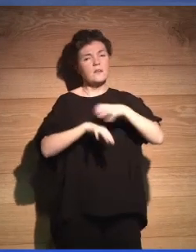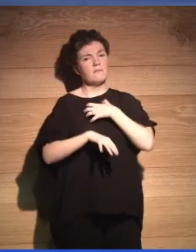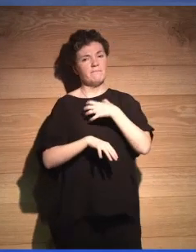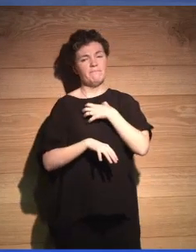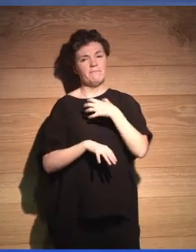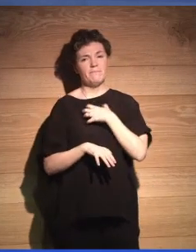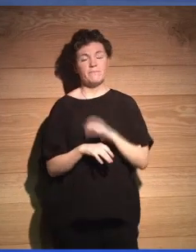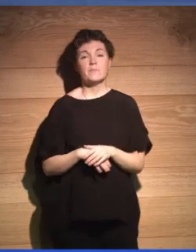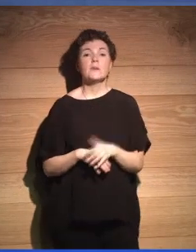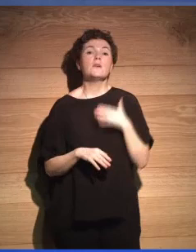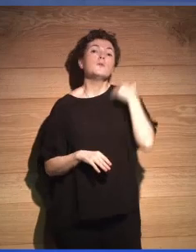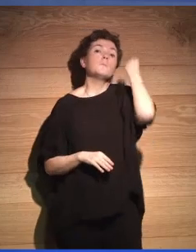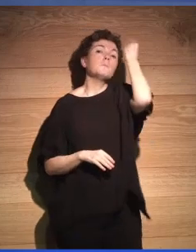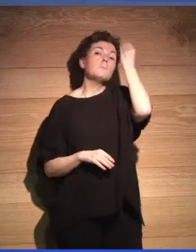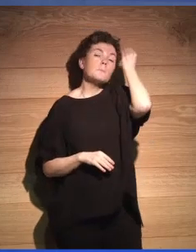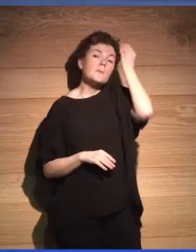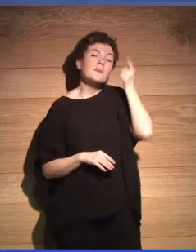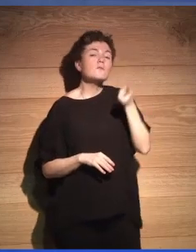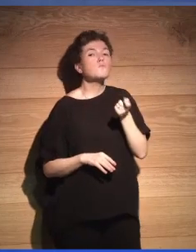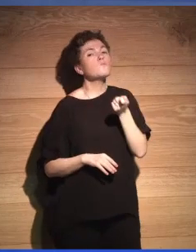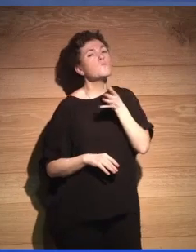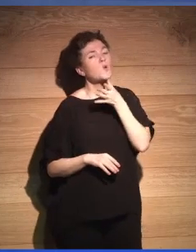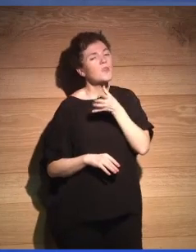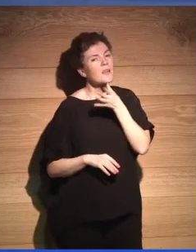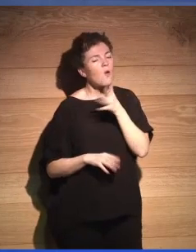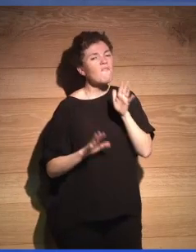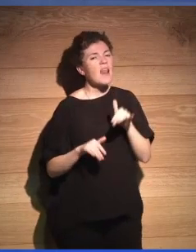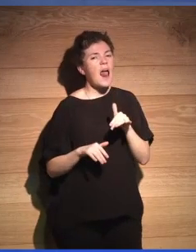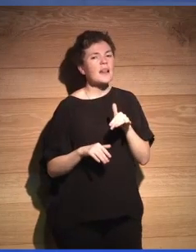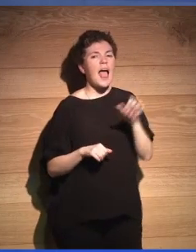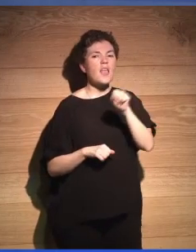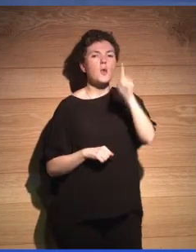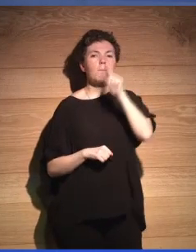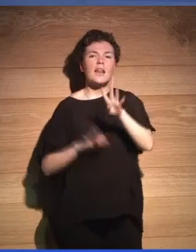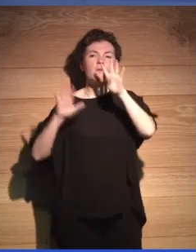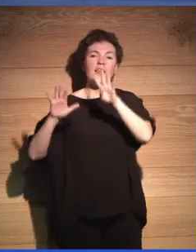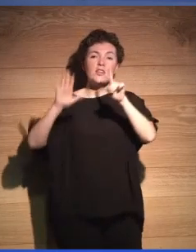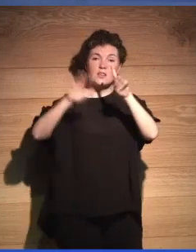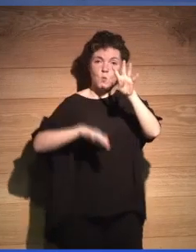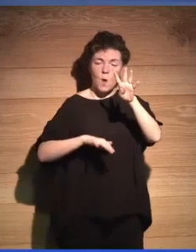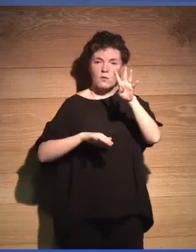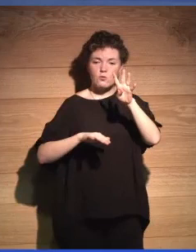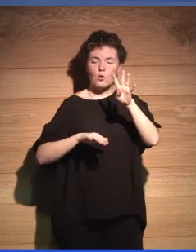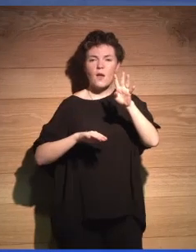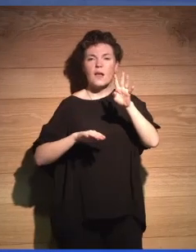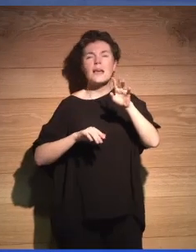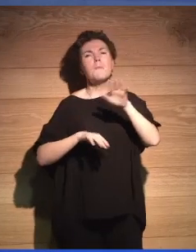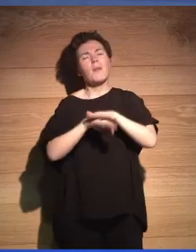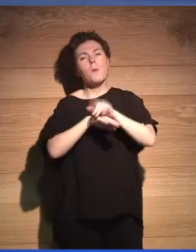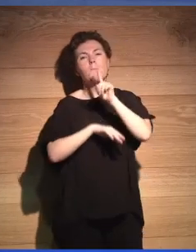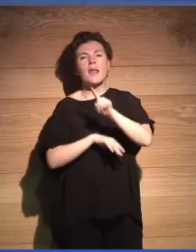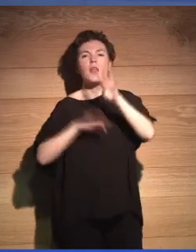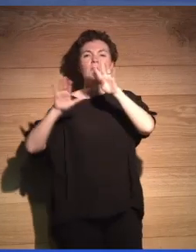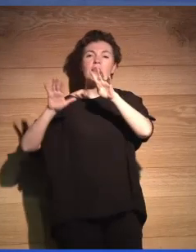Y supongo que eso fue una de las razones por las que decidió en 1965